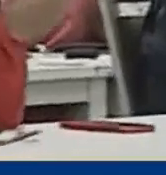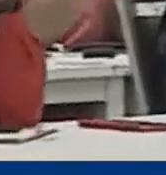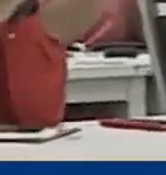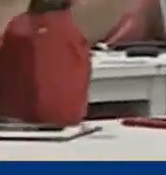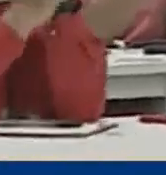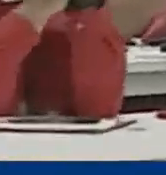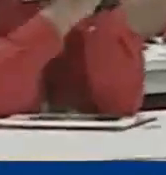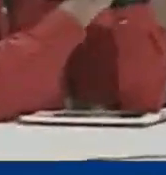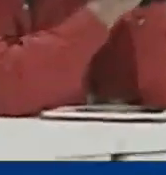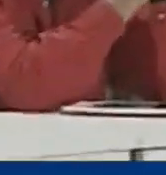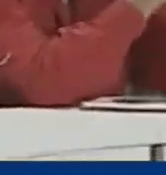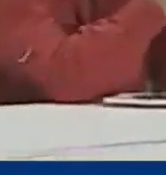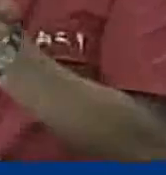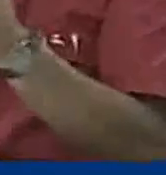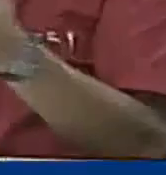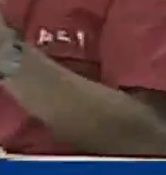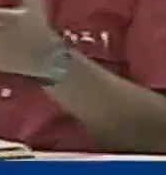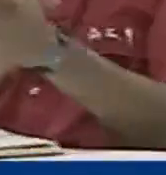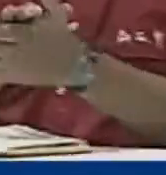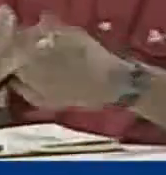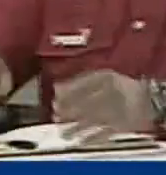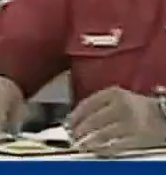Gracias a usted.